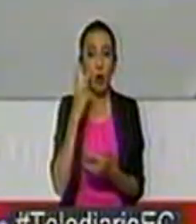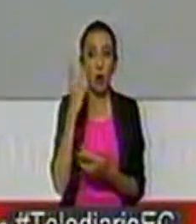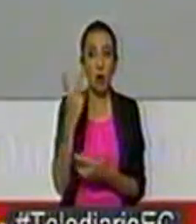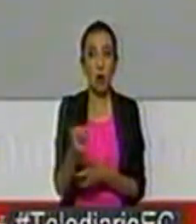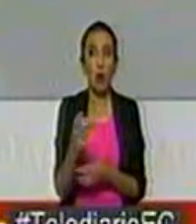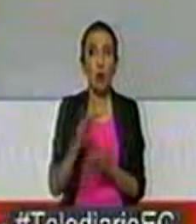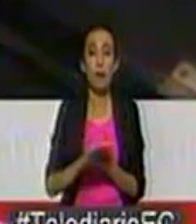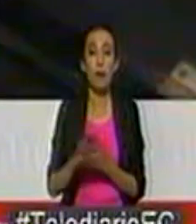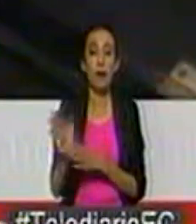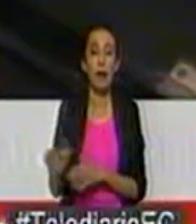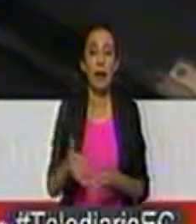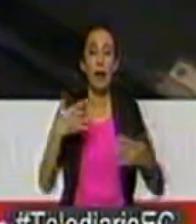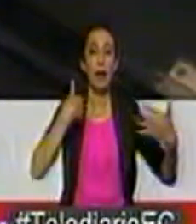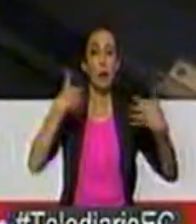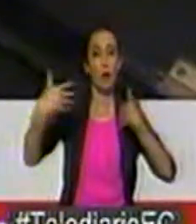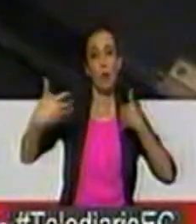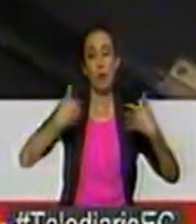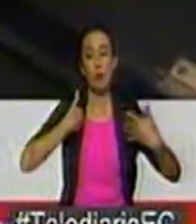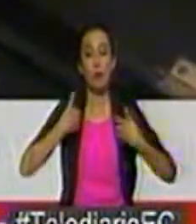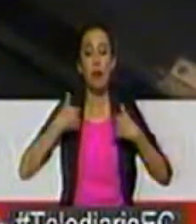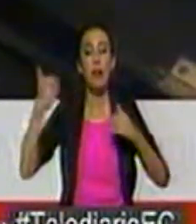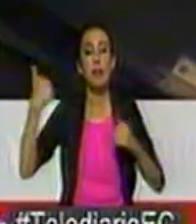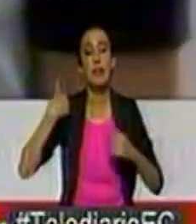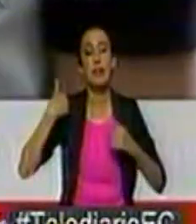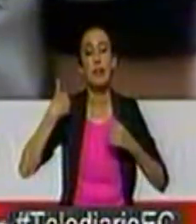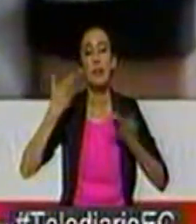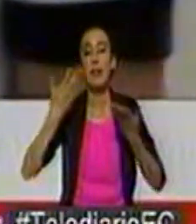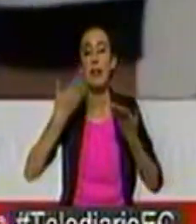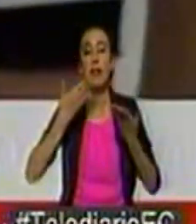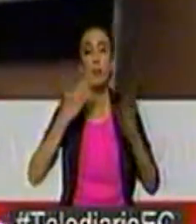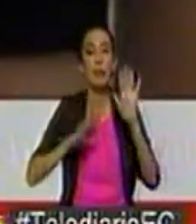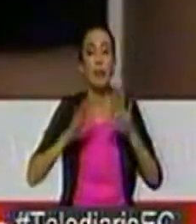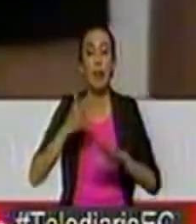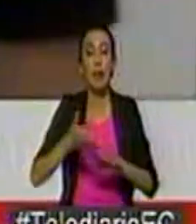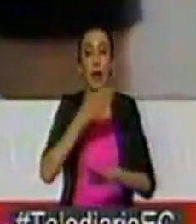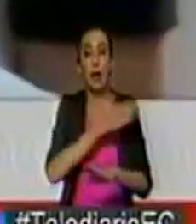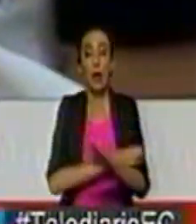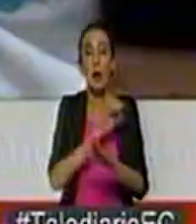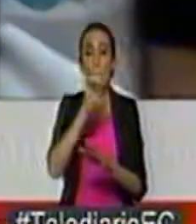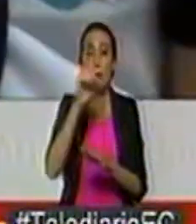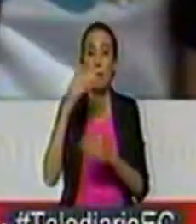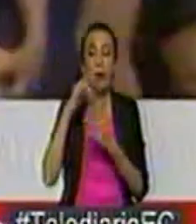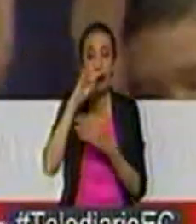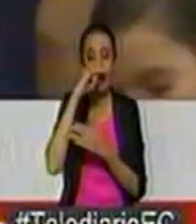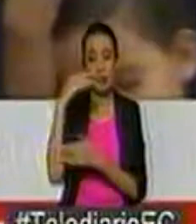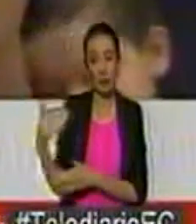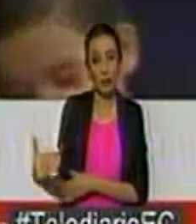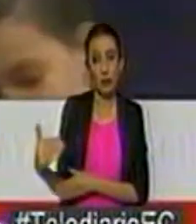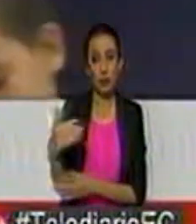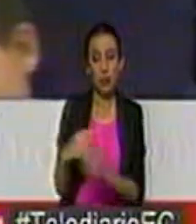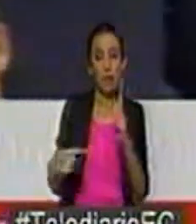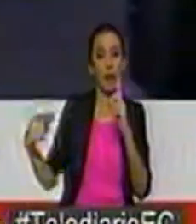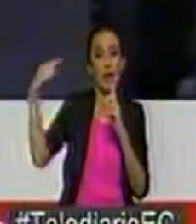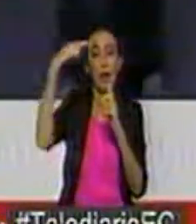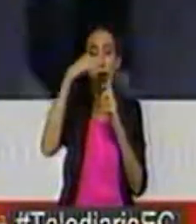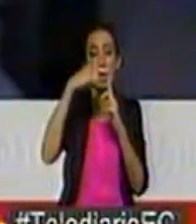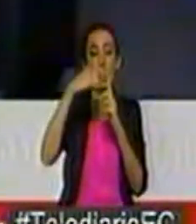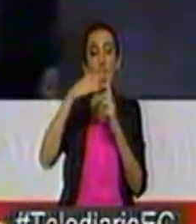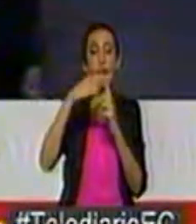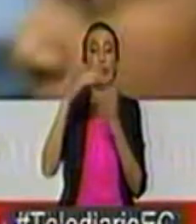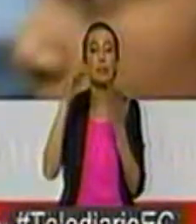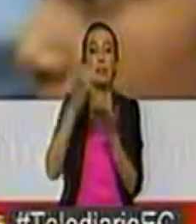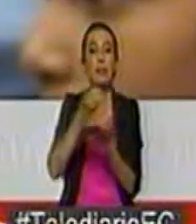de formación artística, tiene una oferta académica desde primer año de educación básica hasta el onceavo curso de